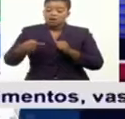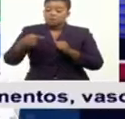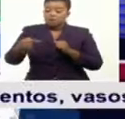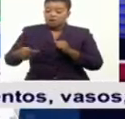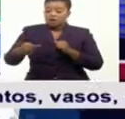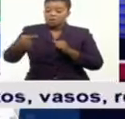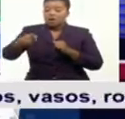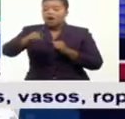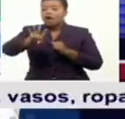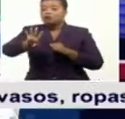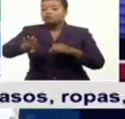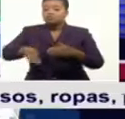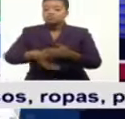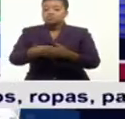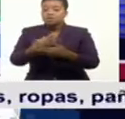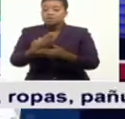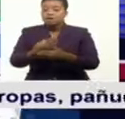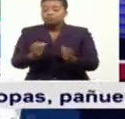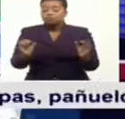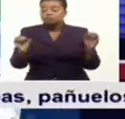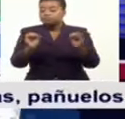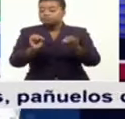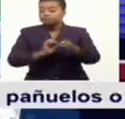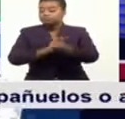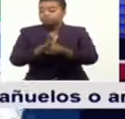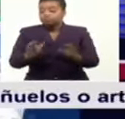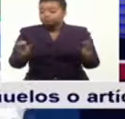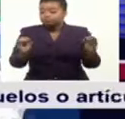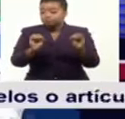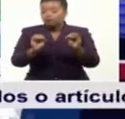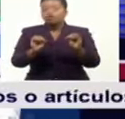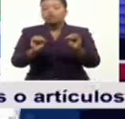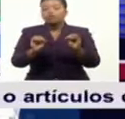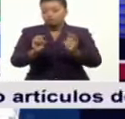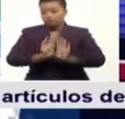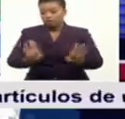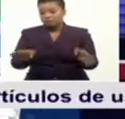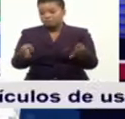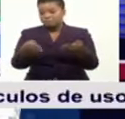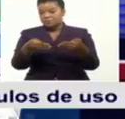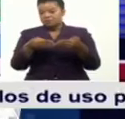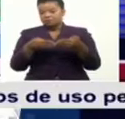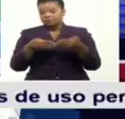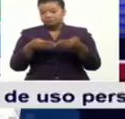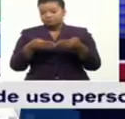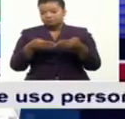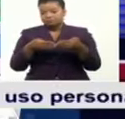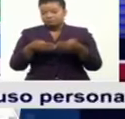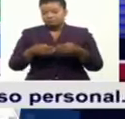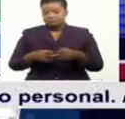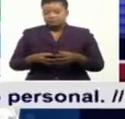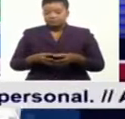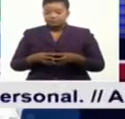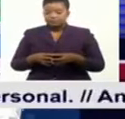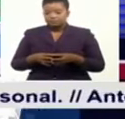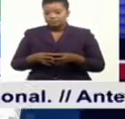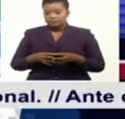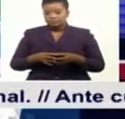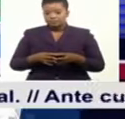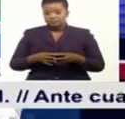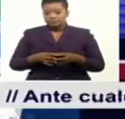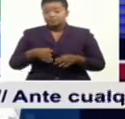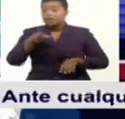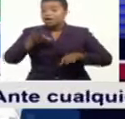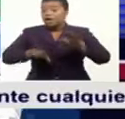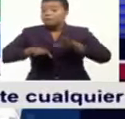14 días sin detectar casos de COVID relacionados con esa transmisión. Y haberse